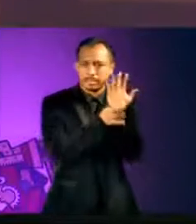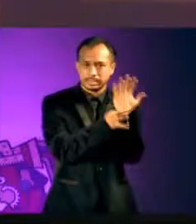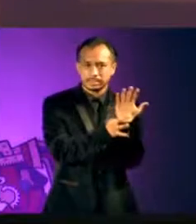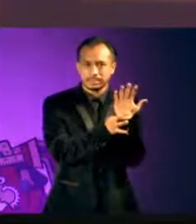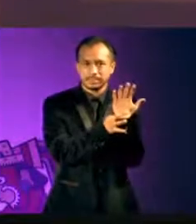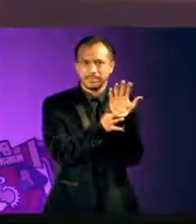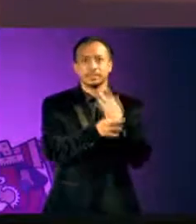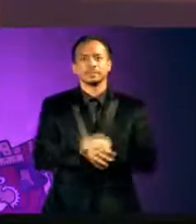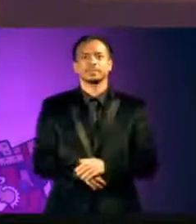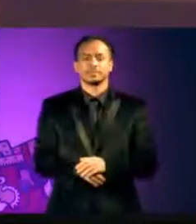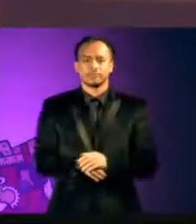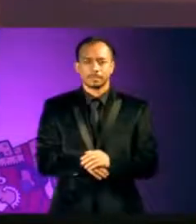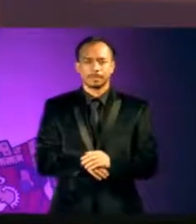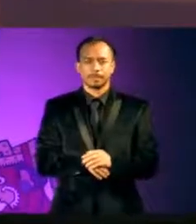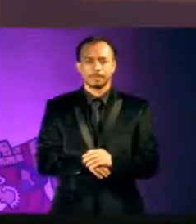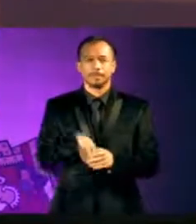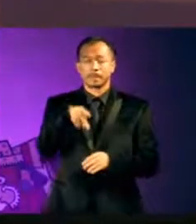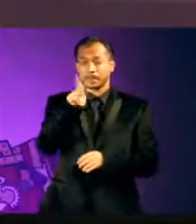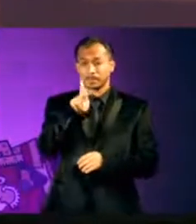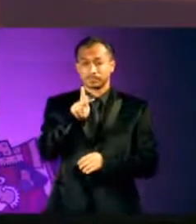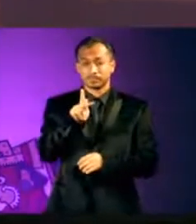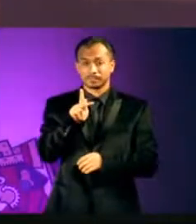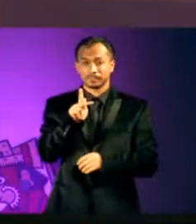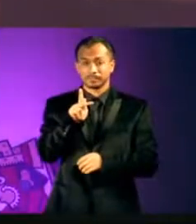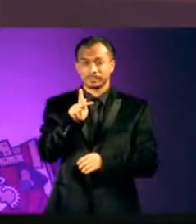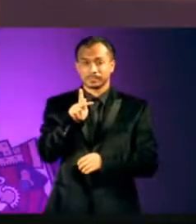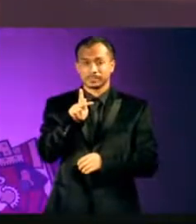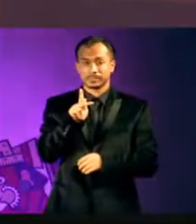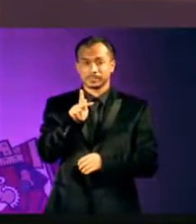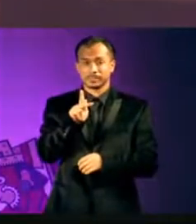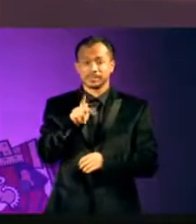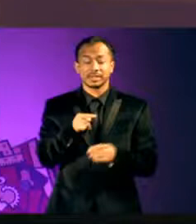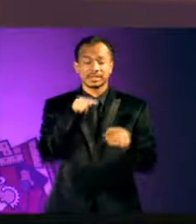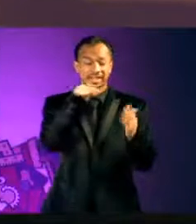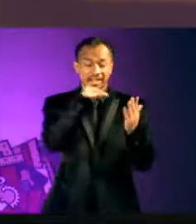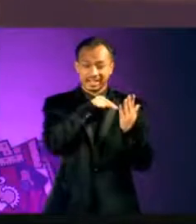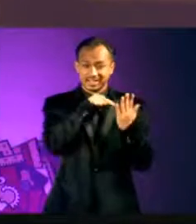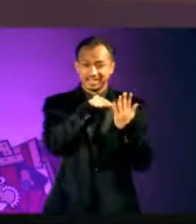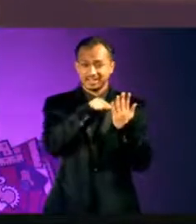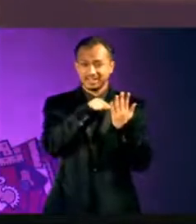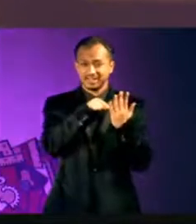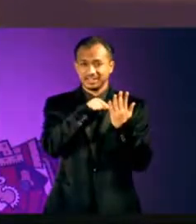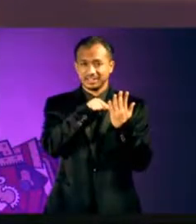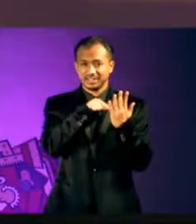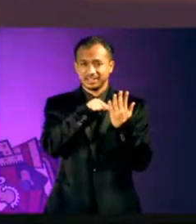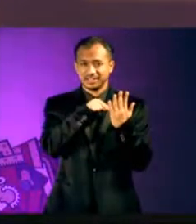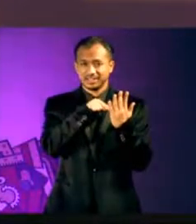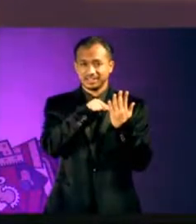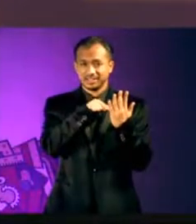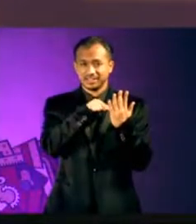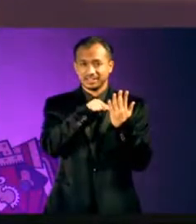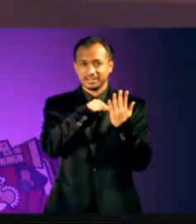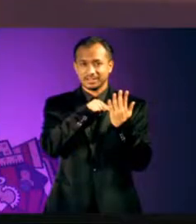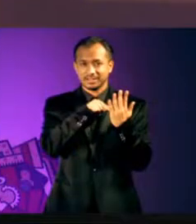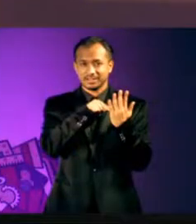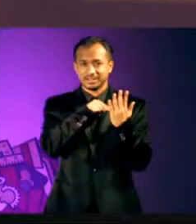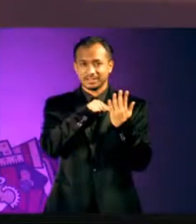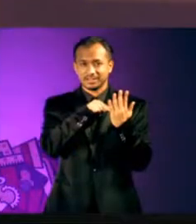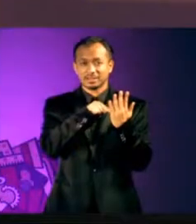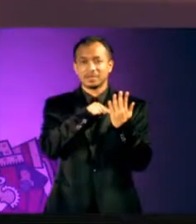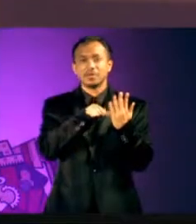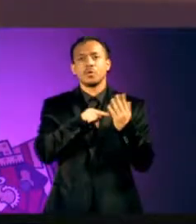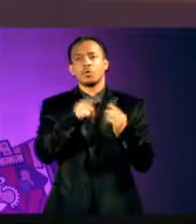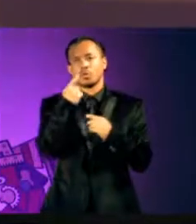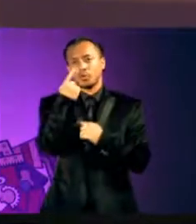hubiera prescindido de la mujer pero ahí lo que lo que a un escritor de mi generación